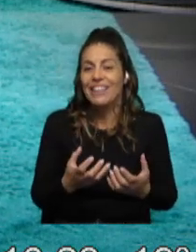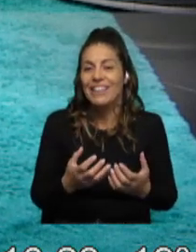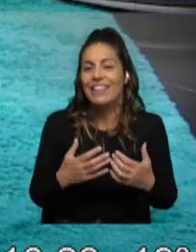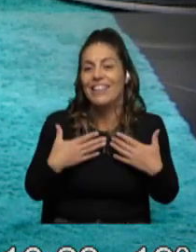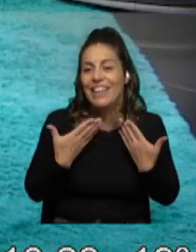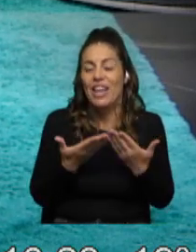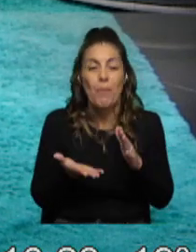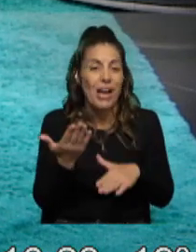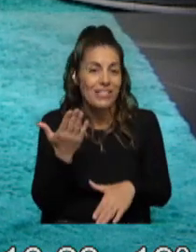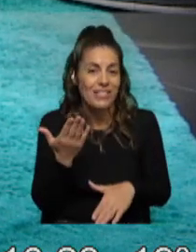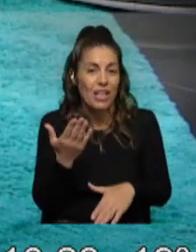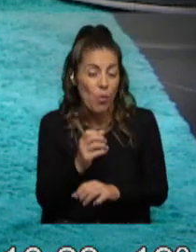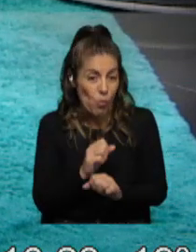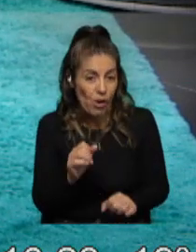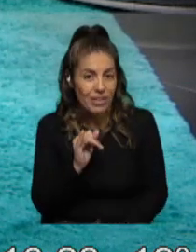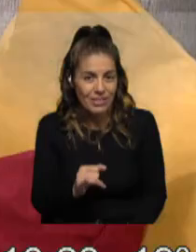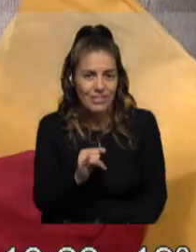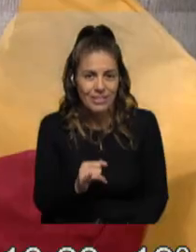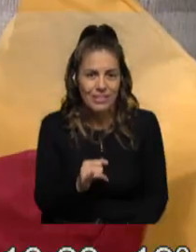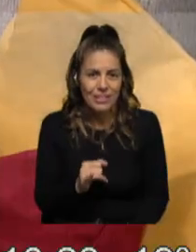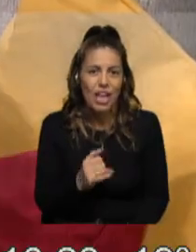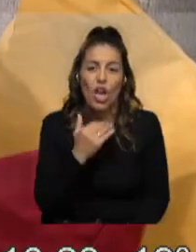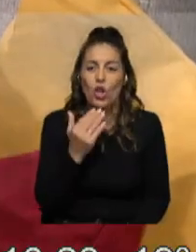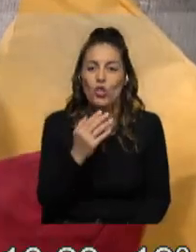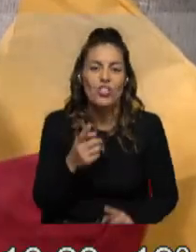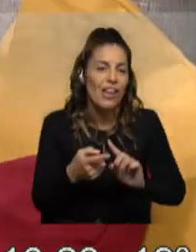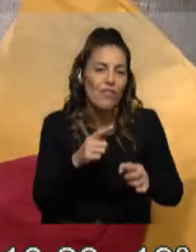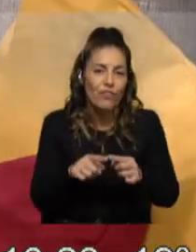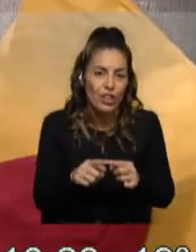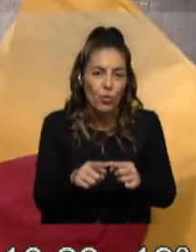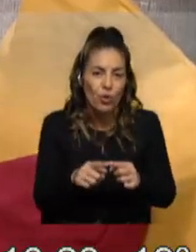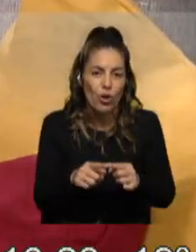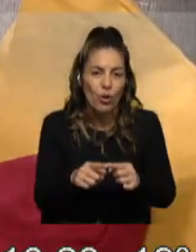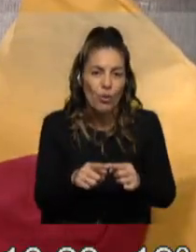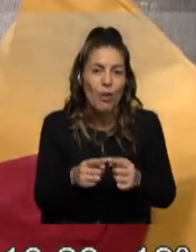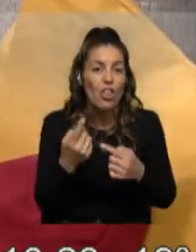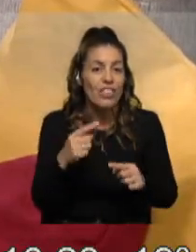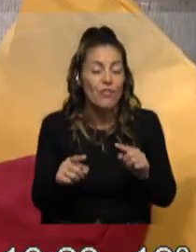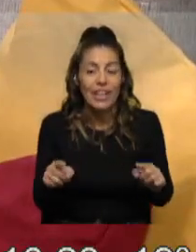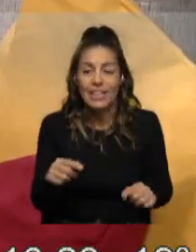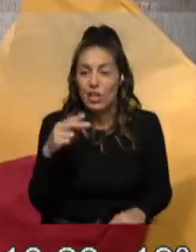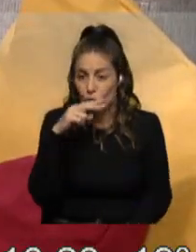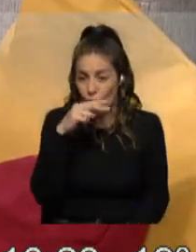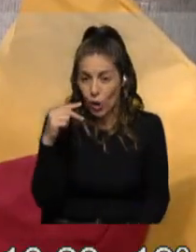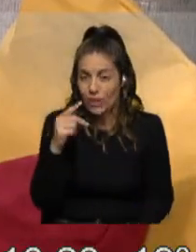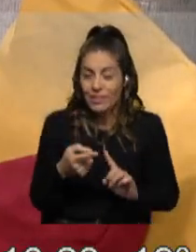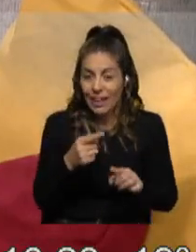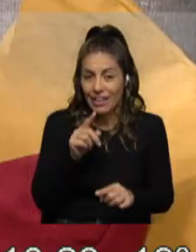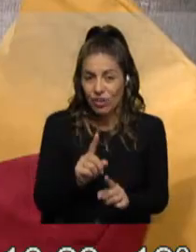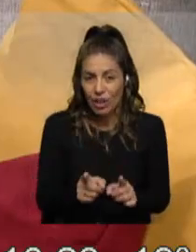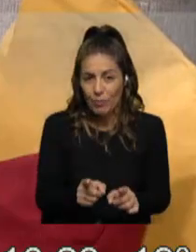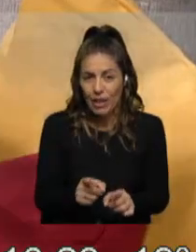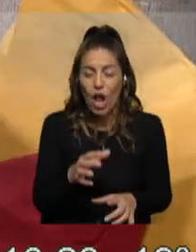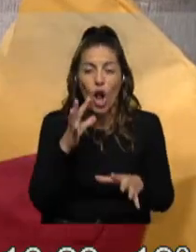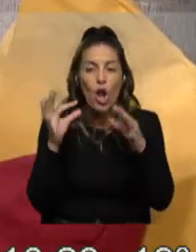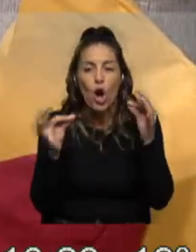haber además. Te repito, no sé cuál es el vínculo de cómo inició, pero también los distintos olores también tienen que ver. Los